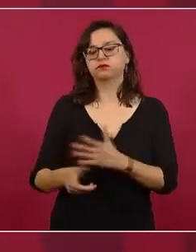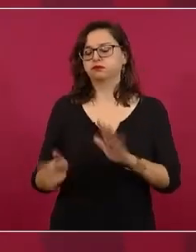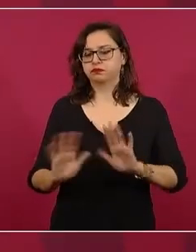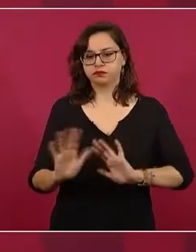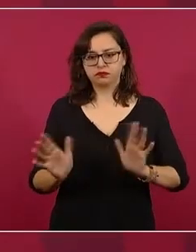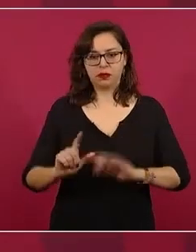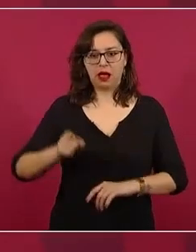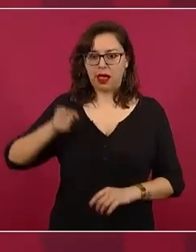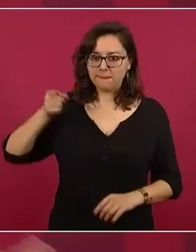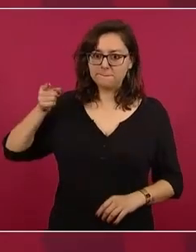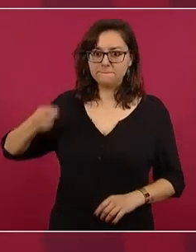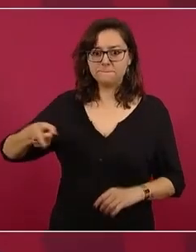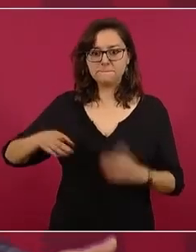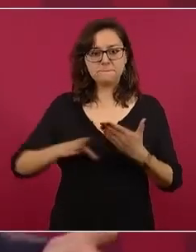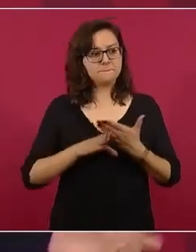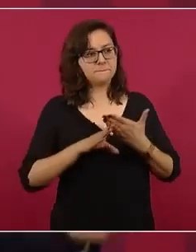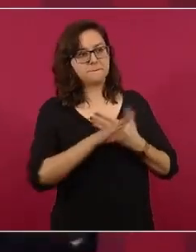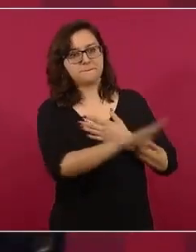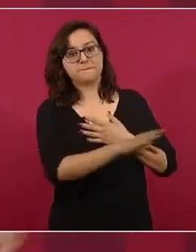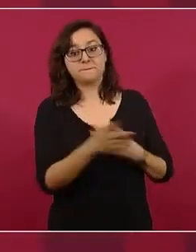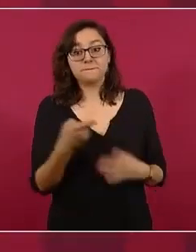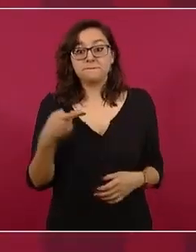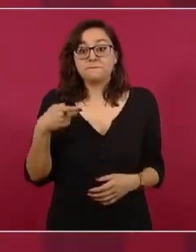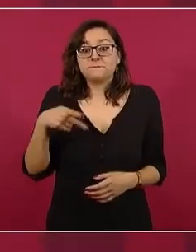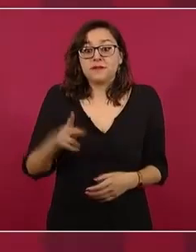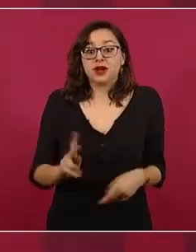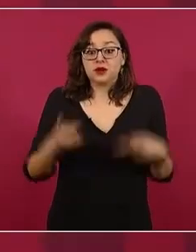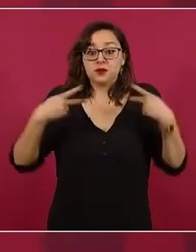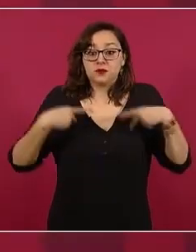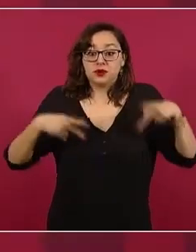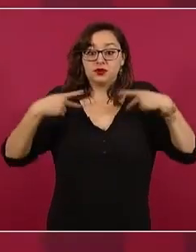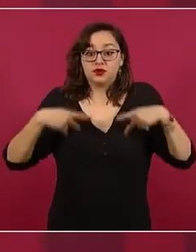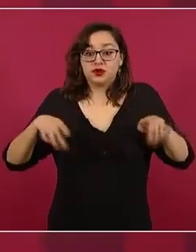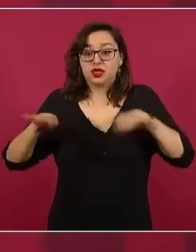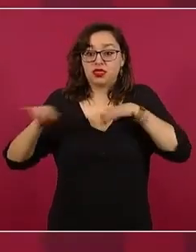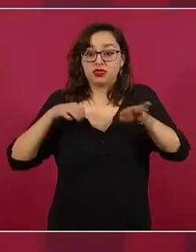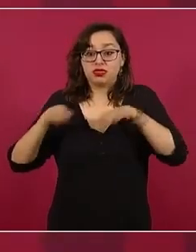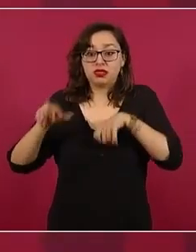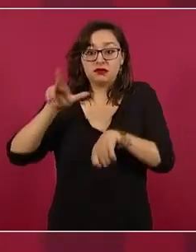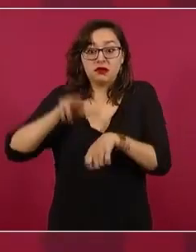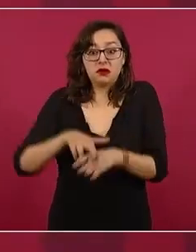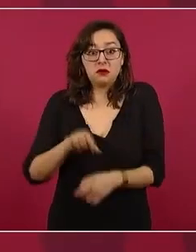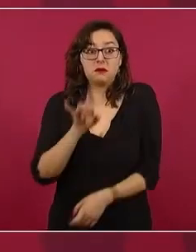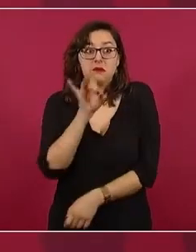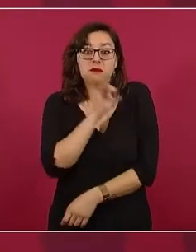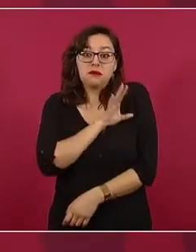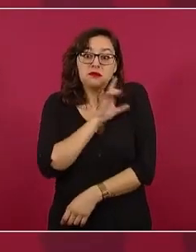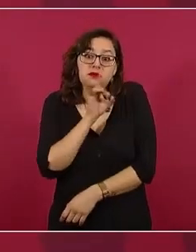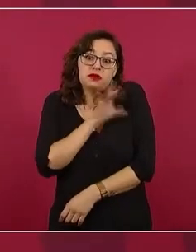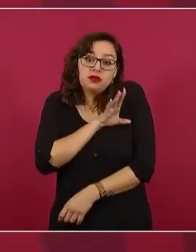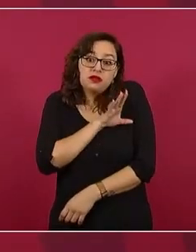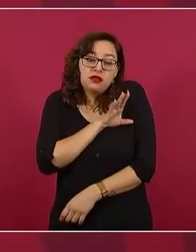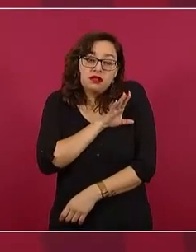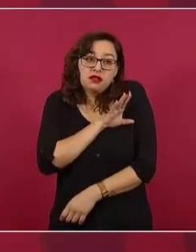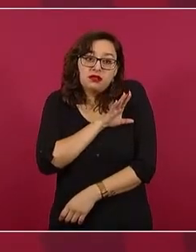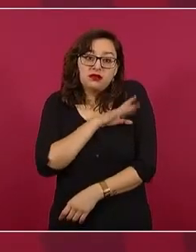amenazas. Pero si el trabajador no se atreve,